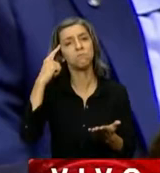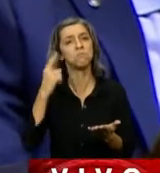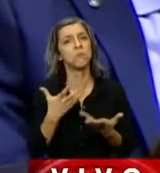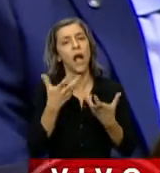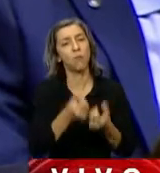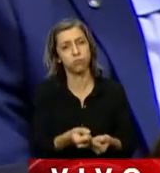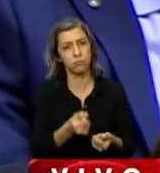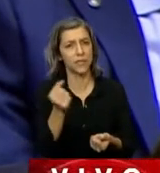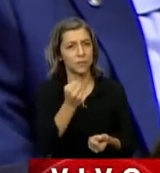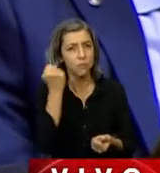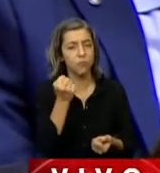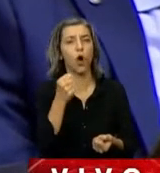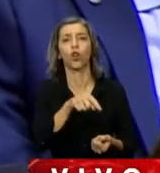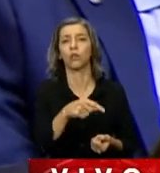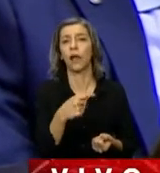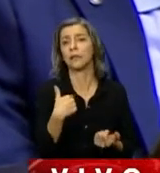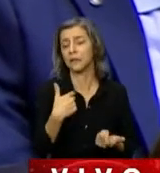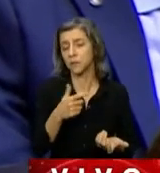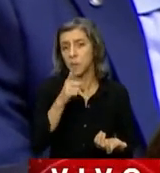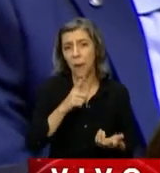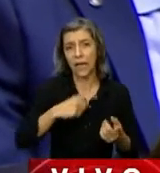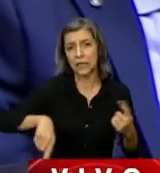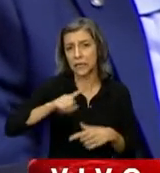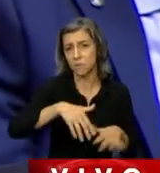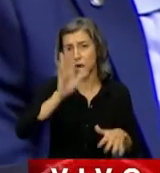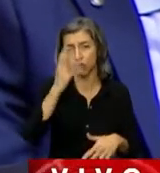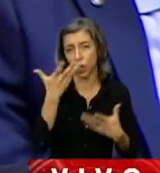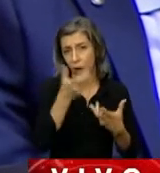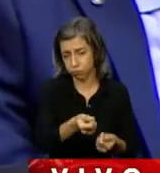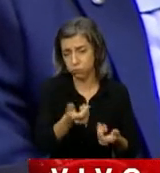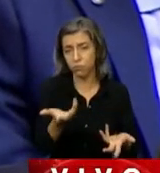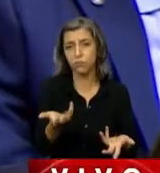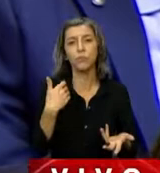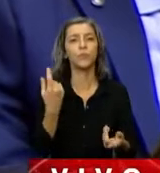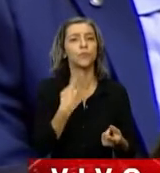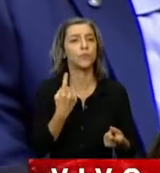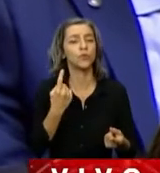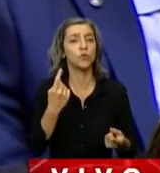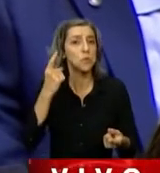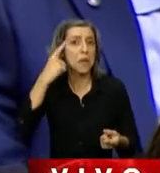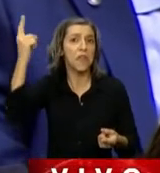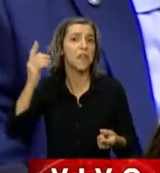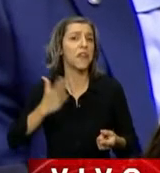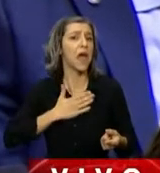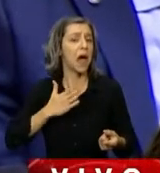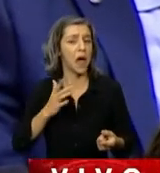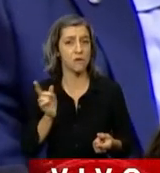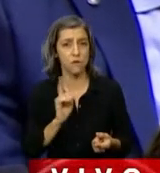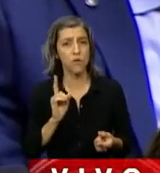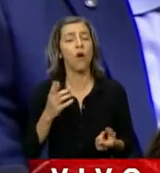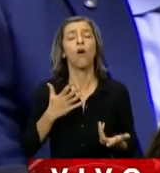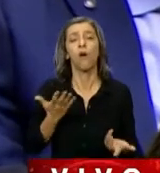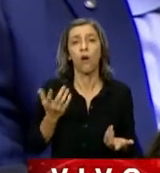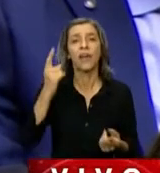y creemos que por eso nos da la impresión que hay una mayoría, y no lo sacamos de nuestra idea, lo sacamos de